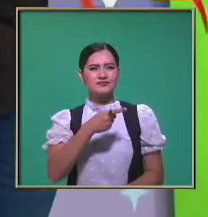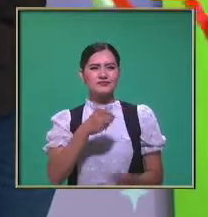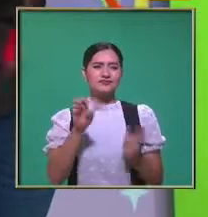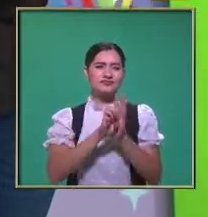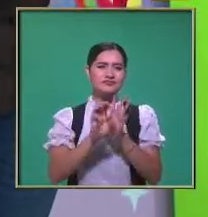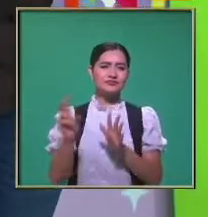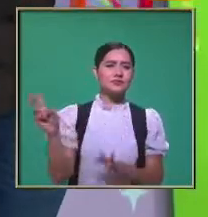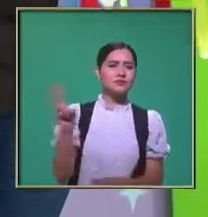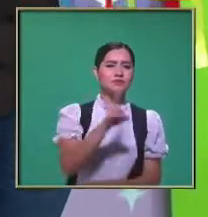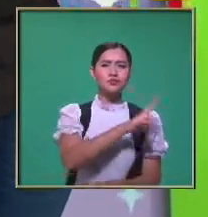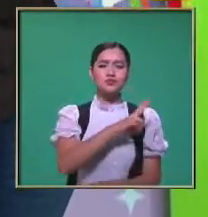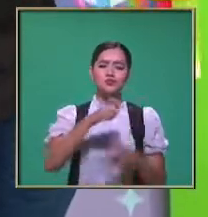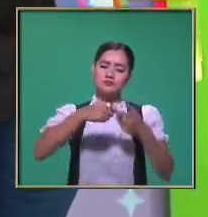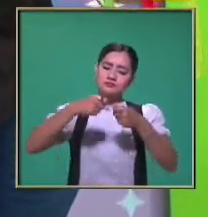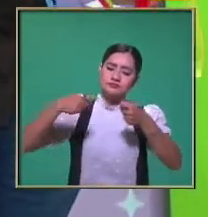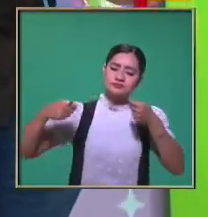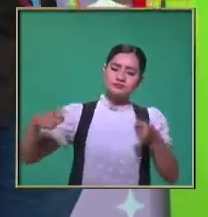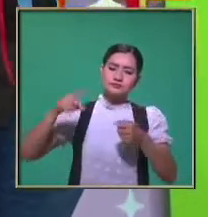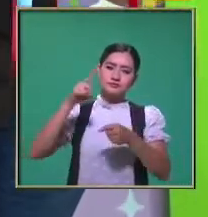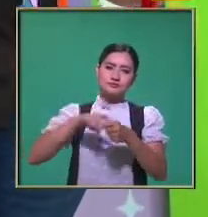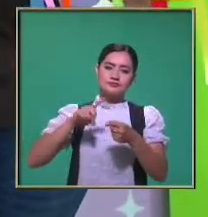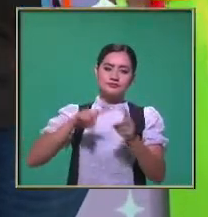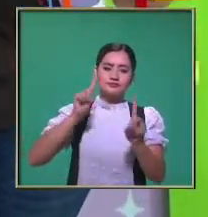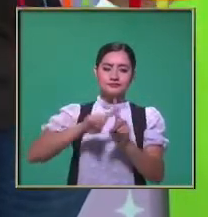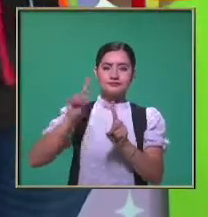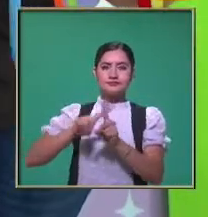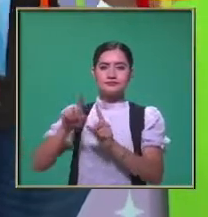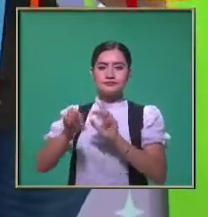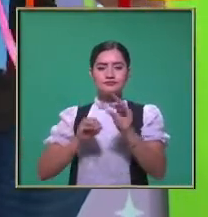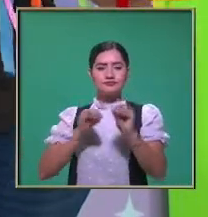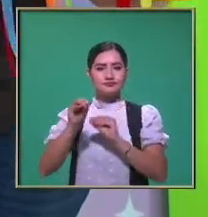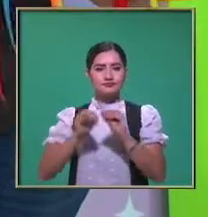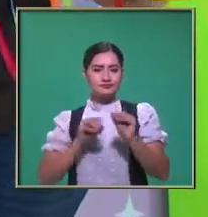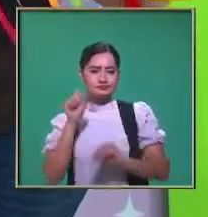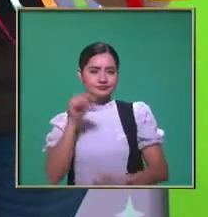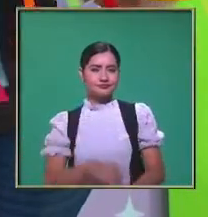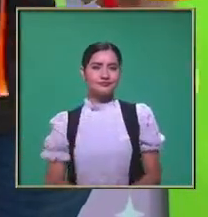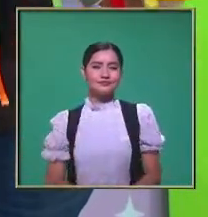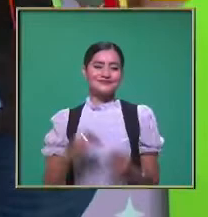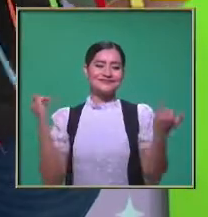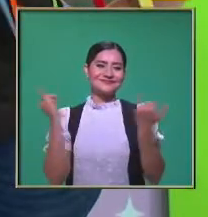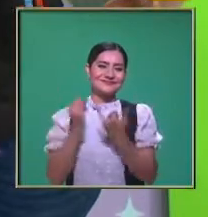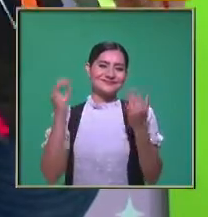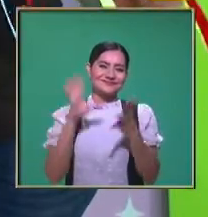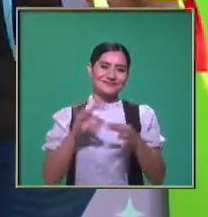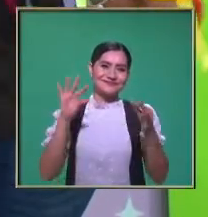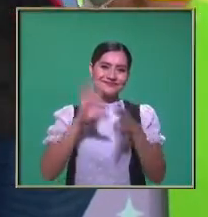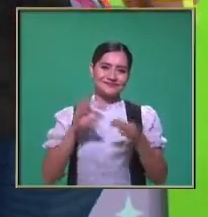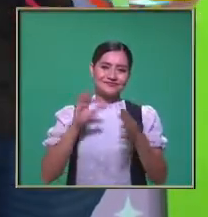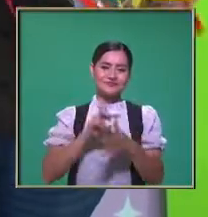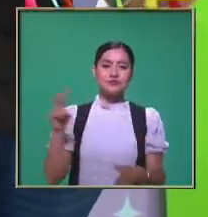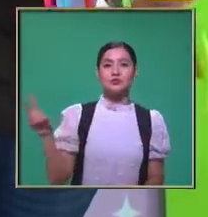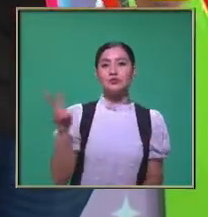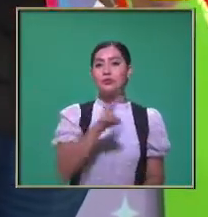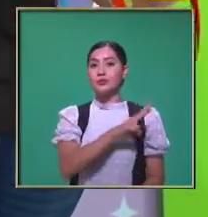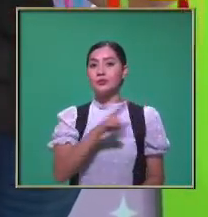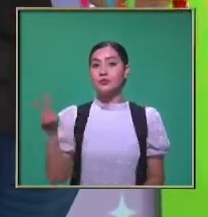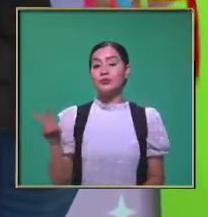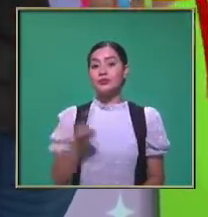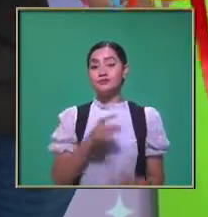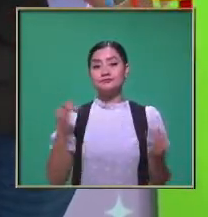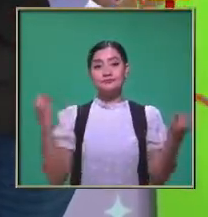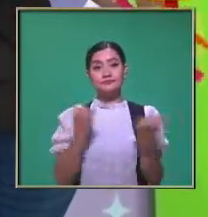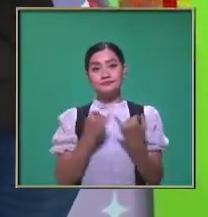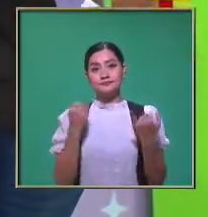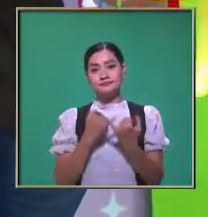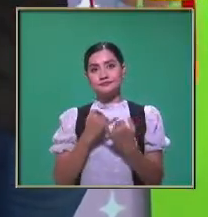los listones, por qué los mueve. Igual, como ya también decíamos, podríamos usar el ventilador, pero podríamos aprovechar también un